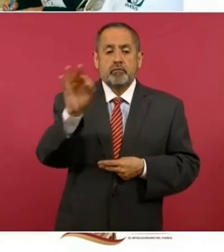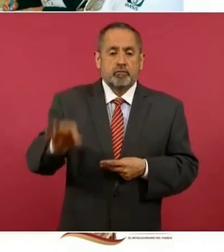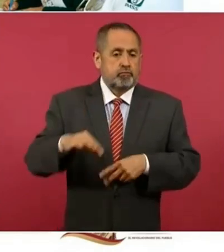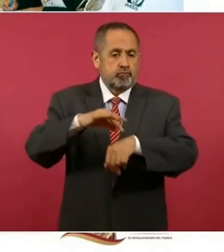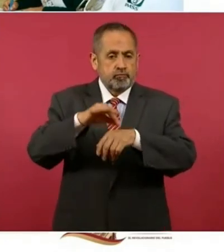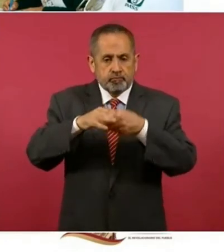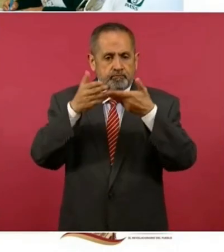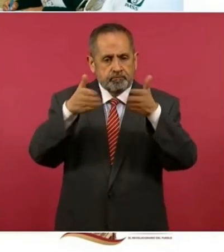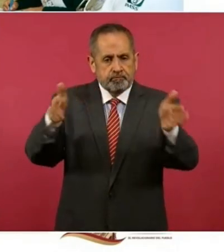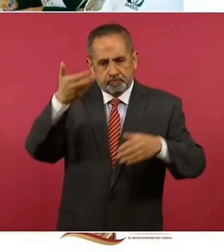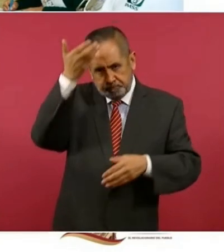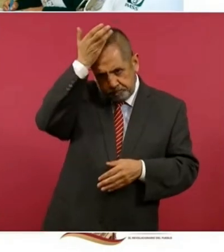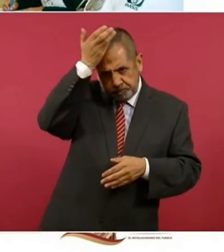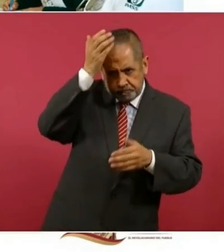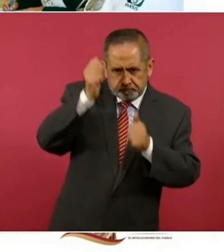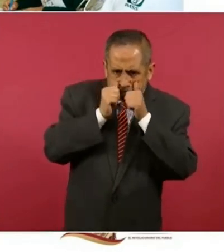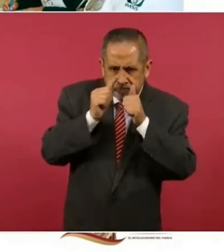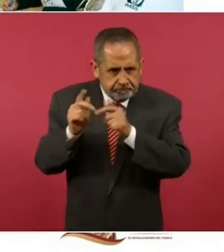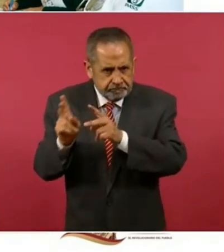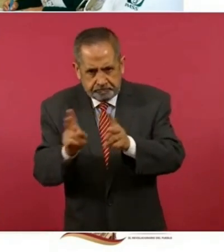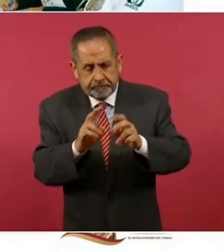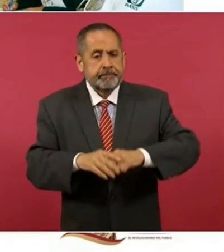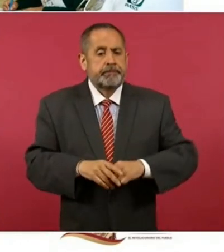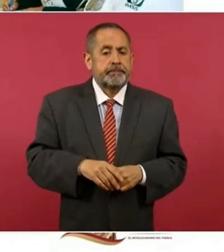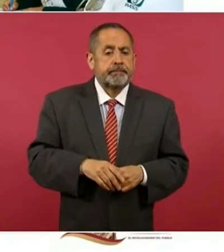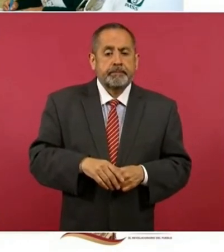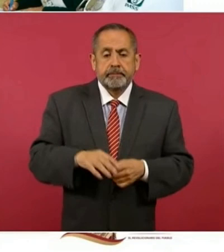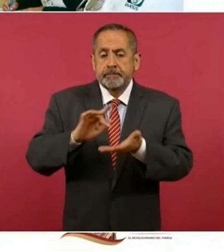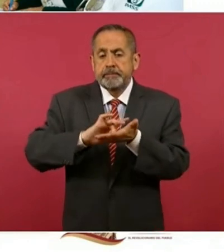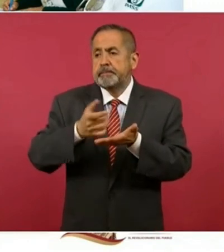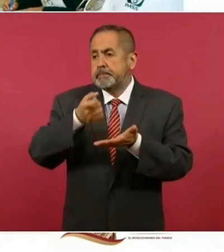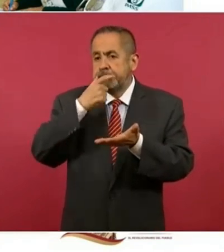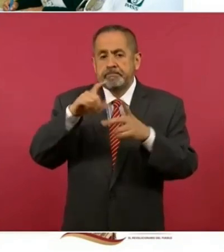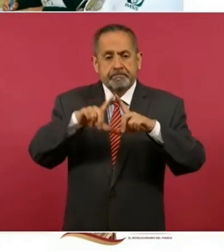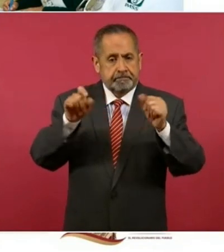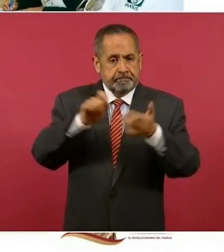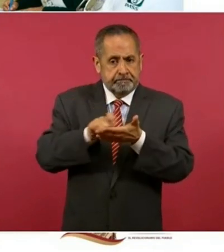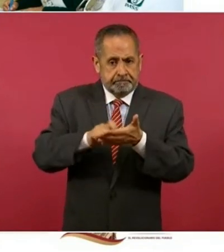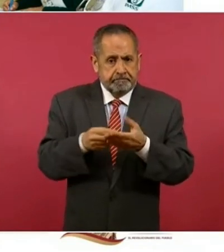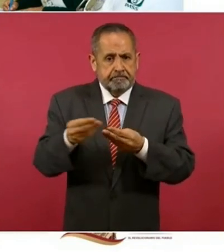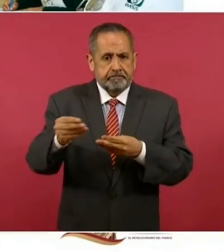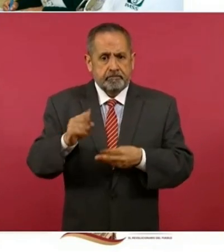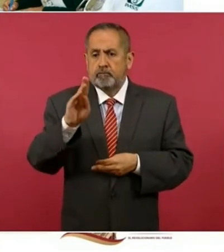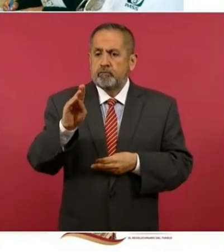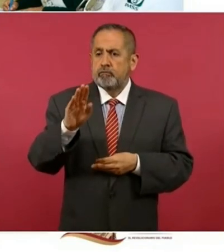generales y personal de enfermería. El abasto de medicamentos registra un 90%